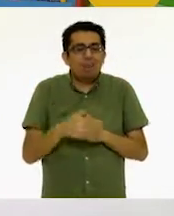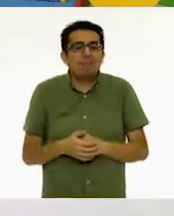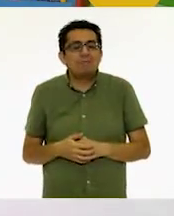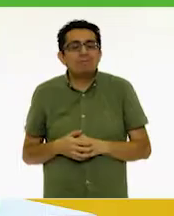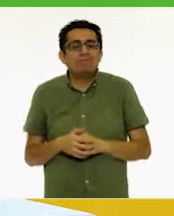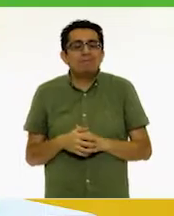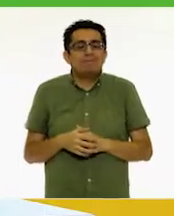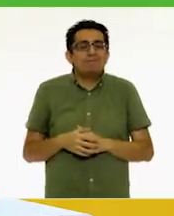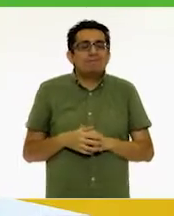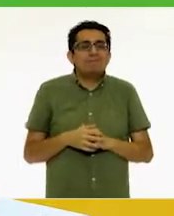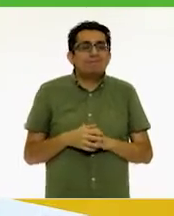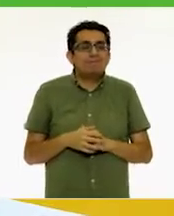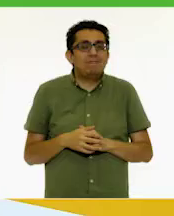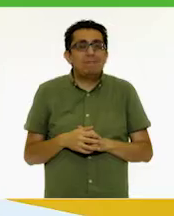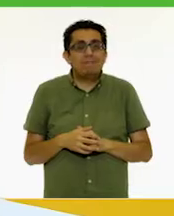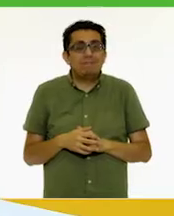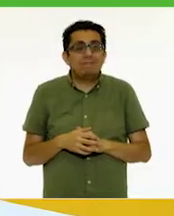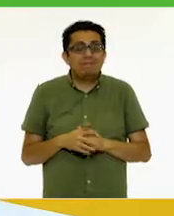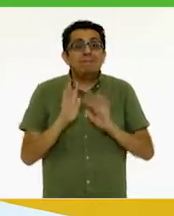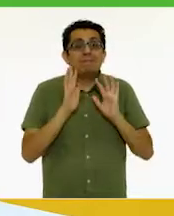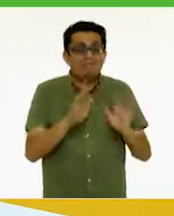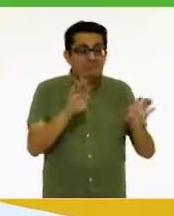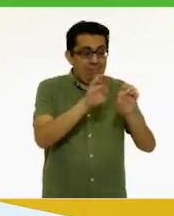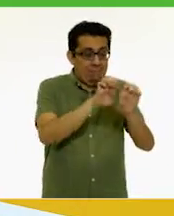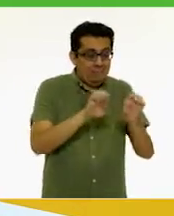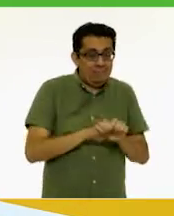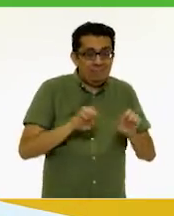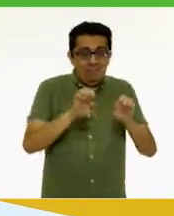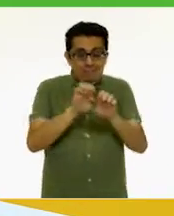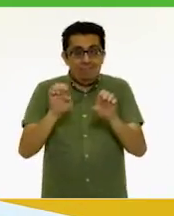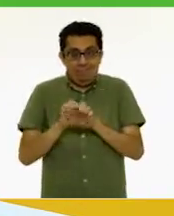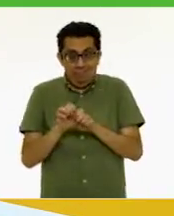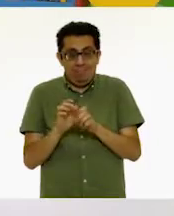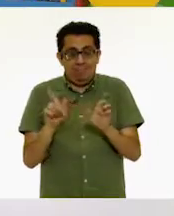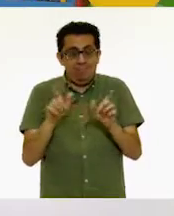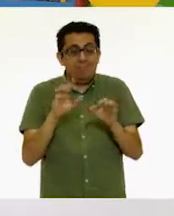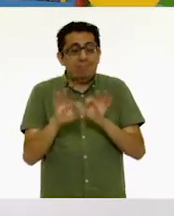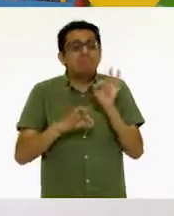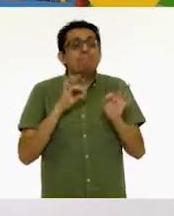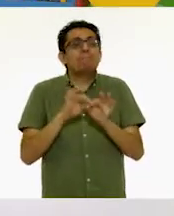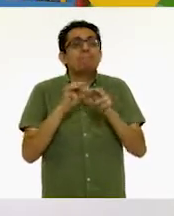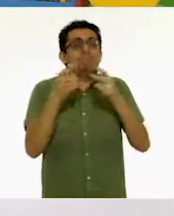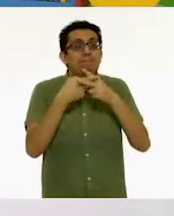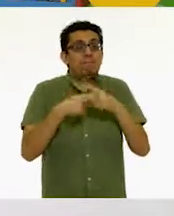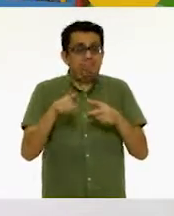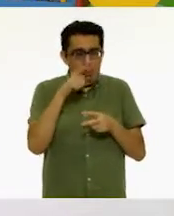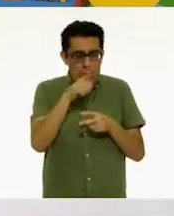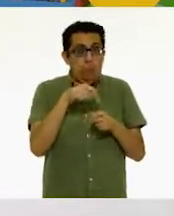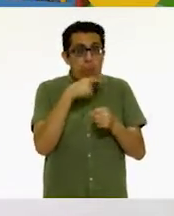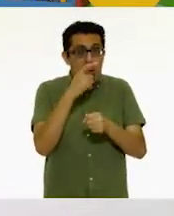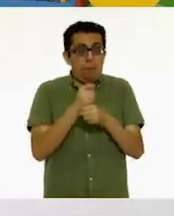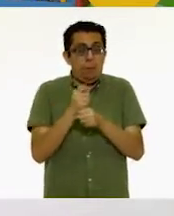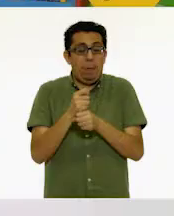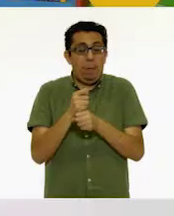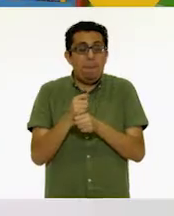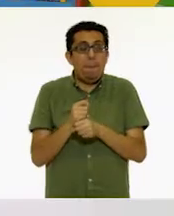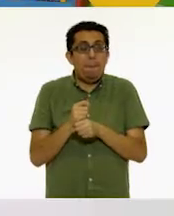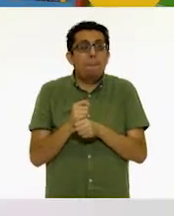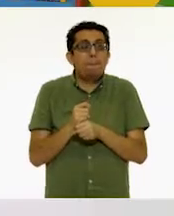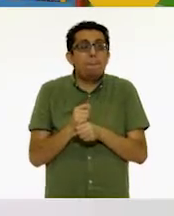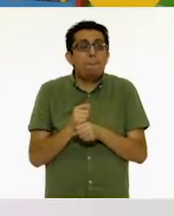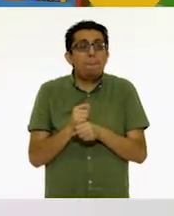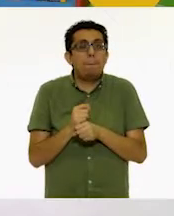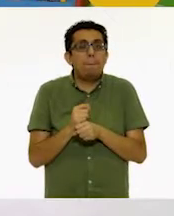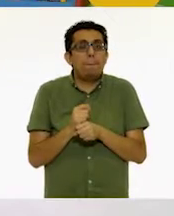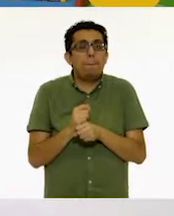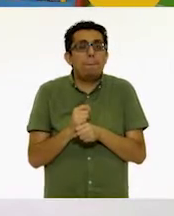¡Sí! Y ya que tenemos equipo, vamos a comenzar. Sohar, ¿quieres tirar primero? ¡Sí! ¡Vamos,